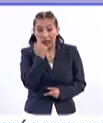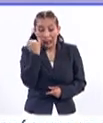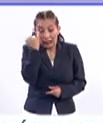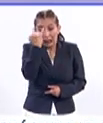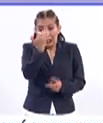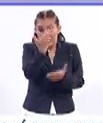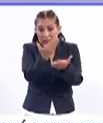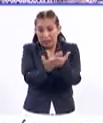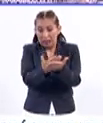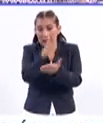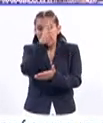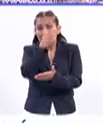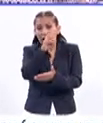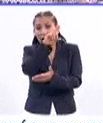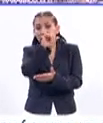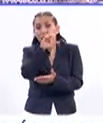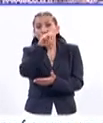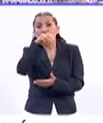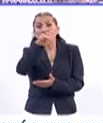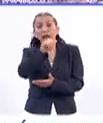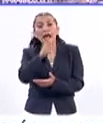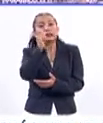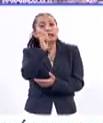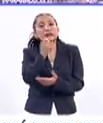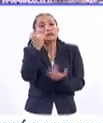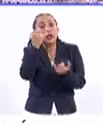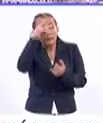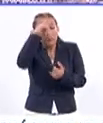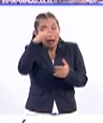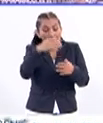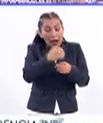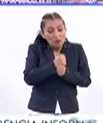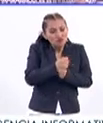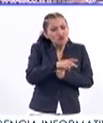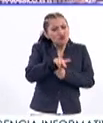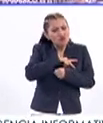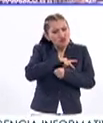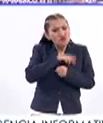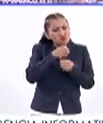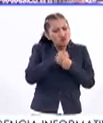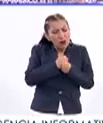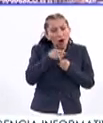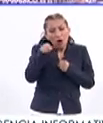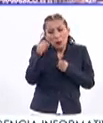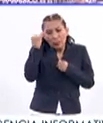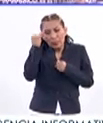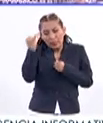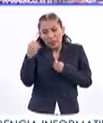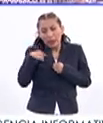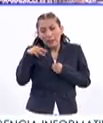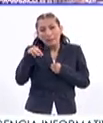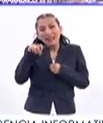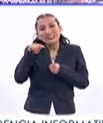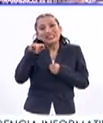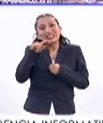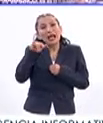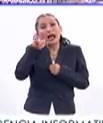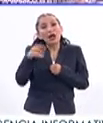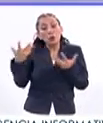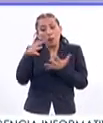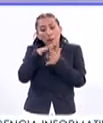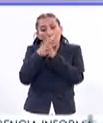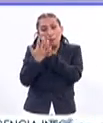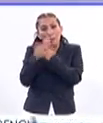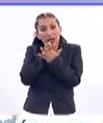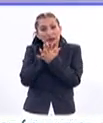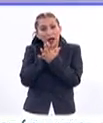propone con esta idea de la raza cósmica es abrazar lo mexicano, la mexicanidad, a partir de una idea del mestizaje.